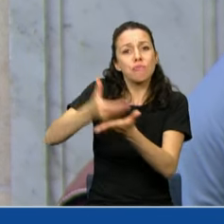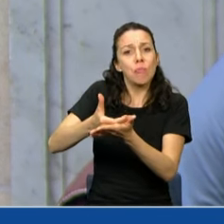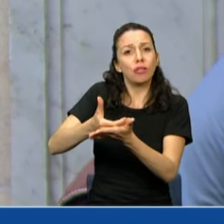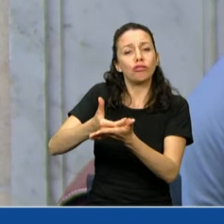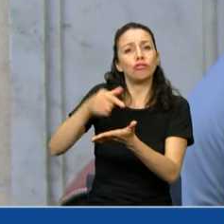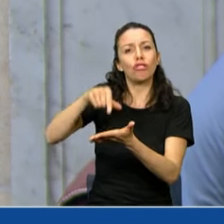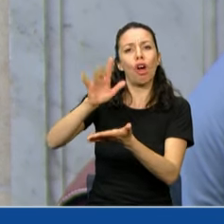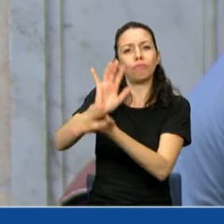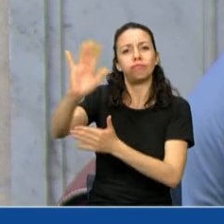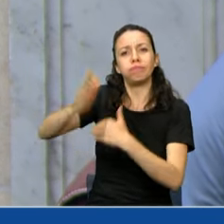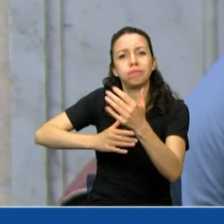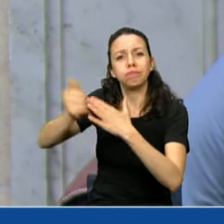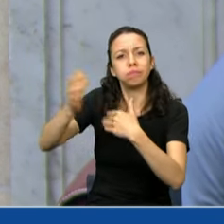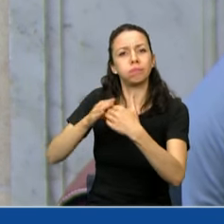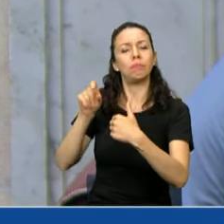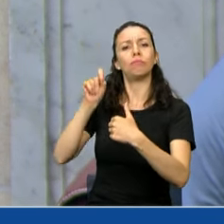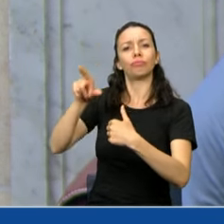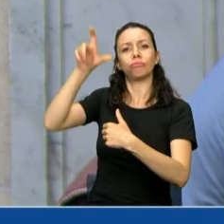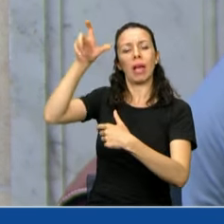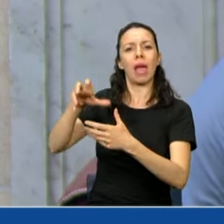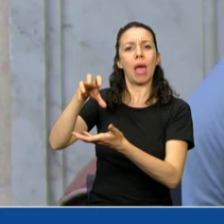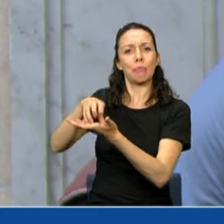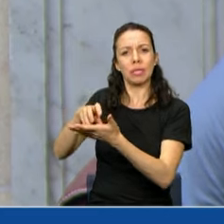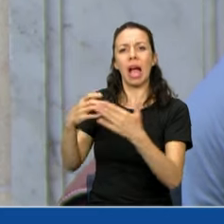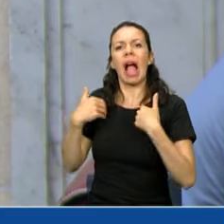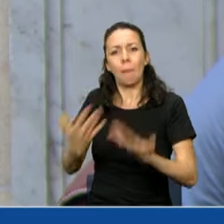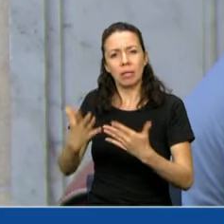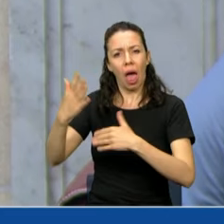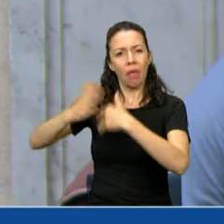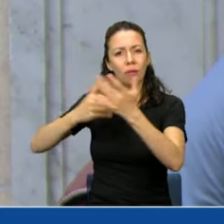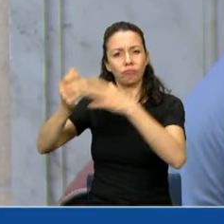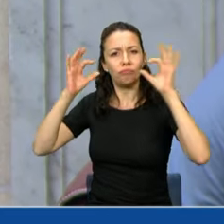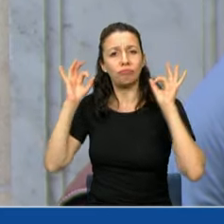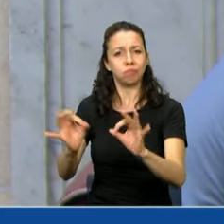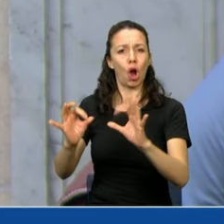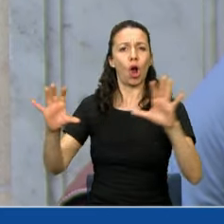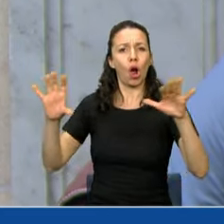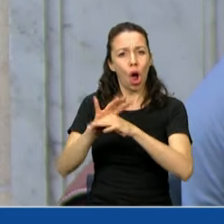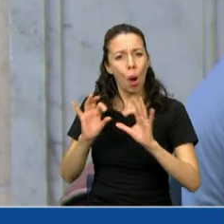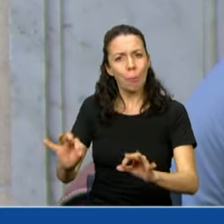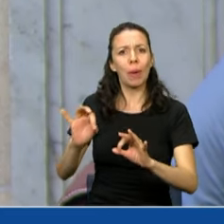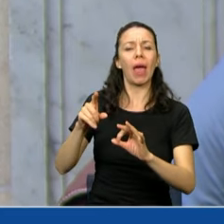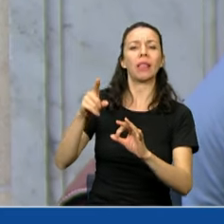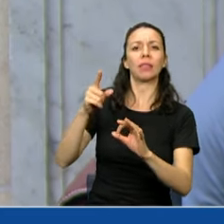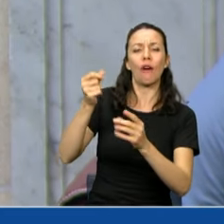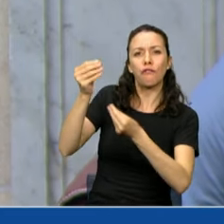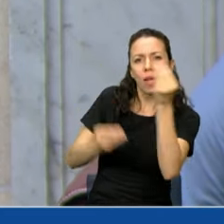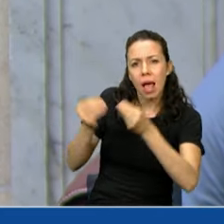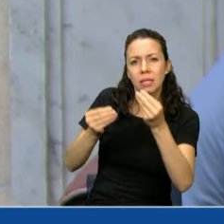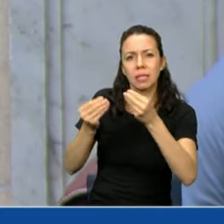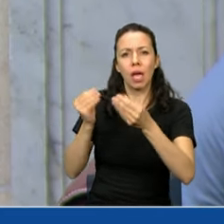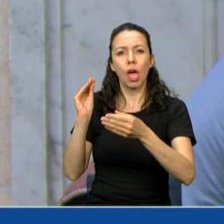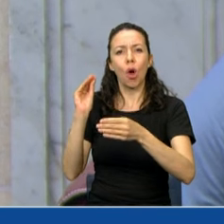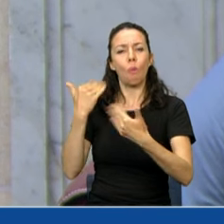tengan la capacidad técnica la capacidad económica la capacidad financiera para llevar adelante este tipo